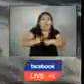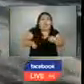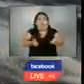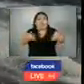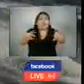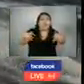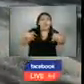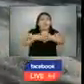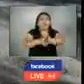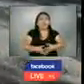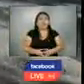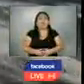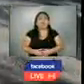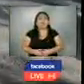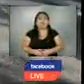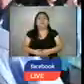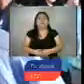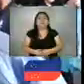de tránsito.